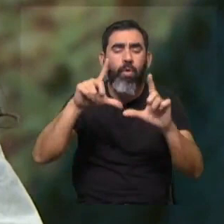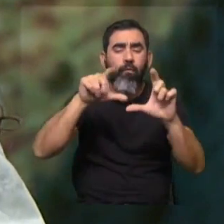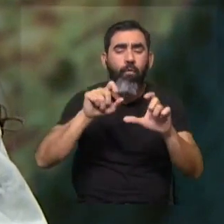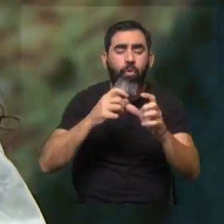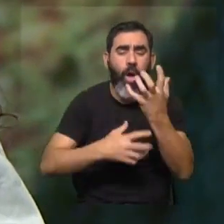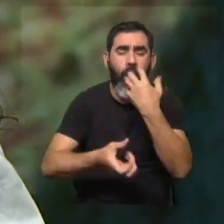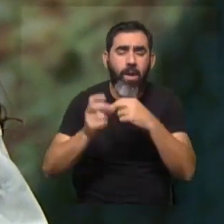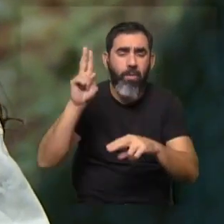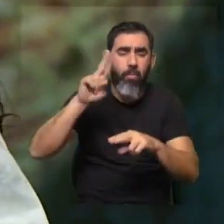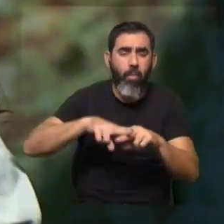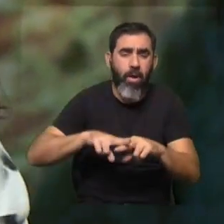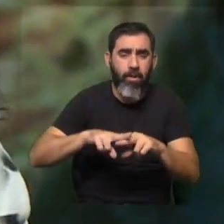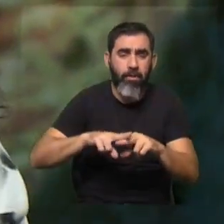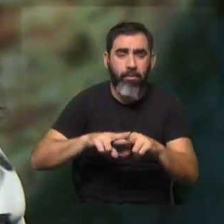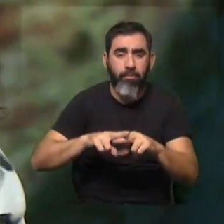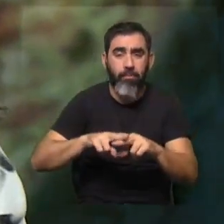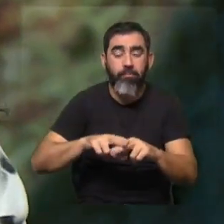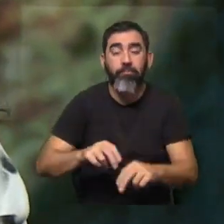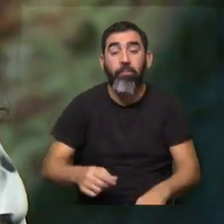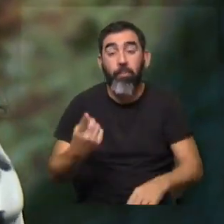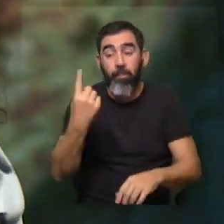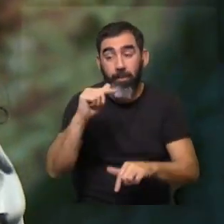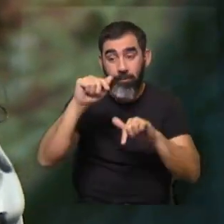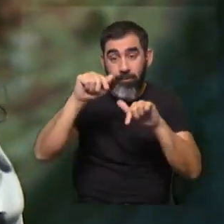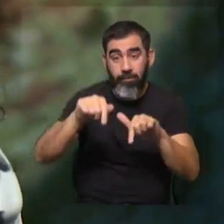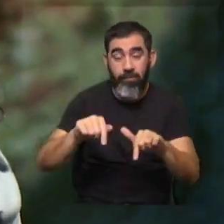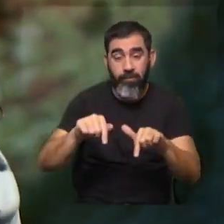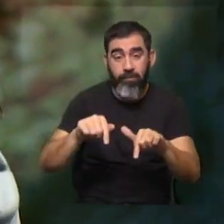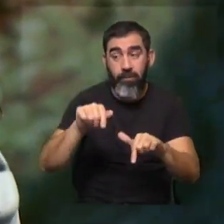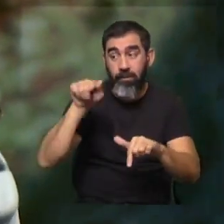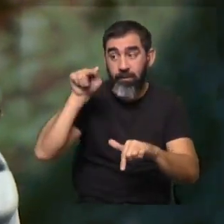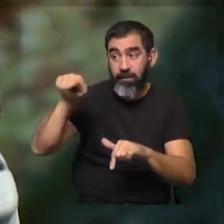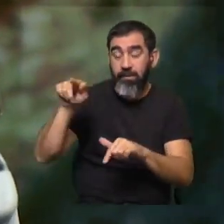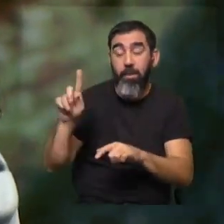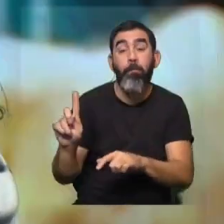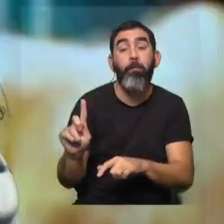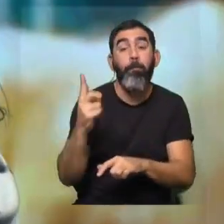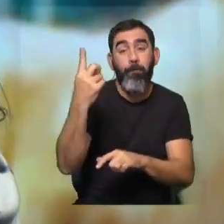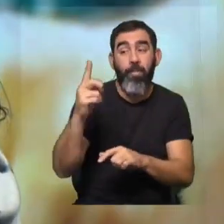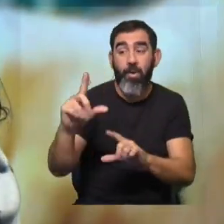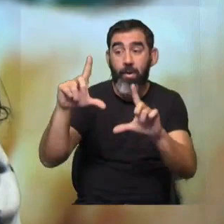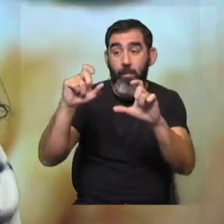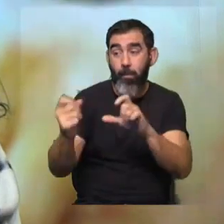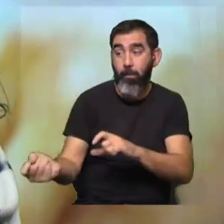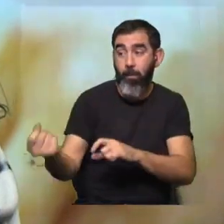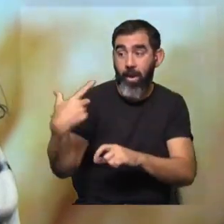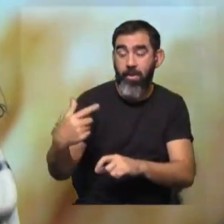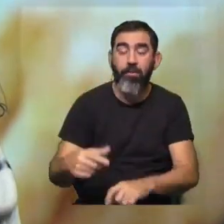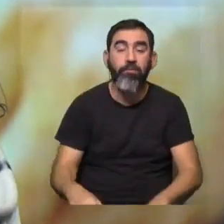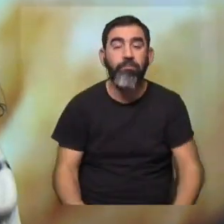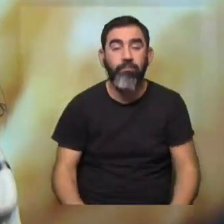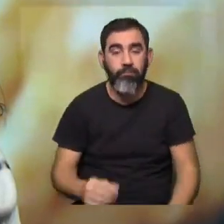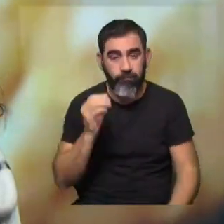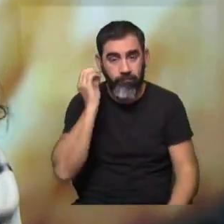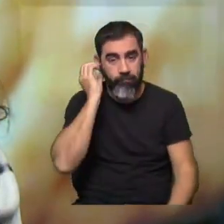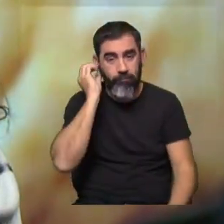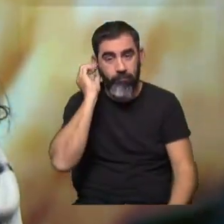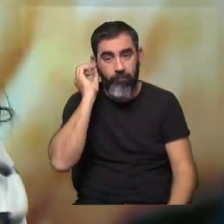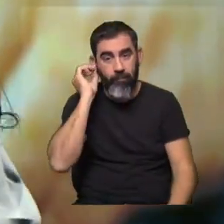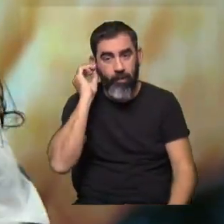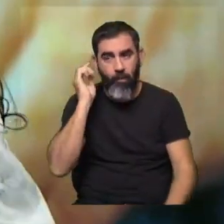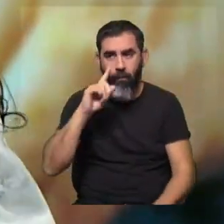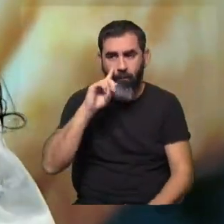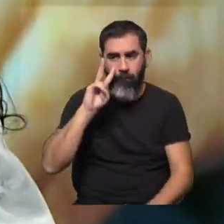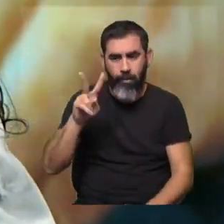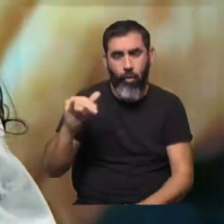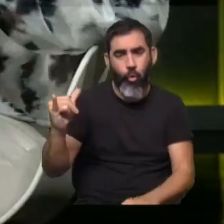animales muertos de tal lado para ir a conseguirlos. Pero en este caso fue Alexandra la primera que me mandó la foto, que cuando lo vi la localidad era en